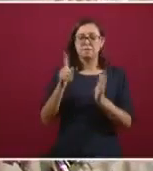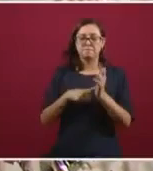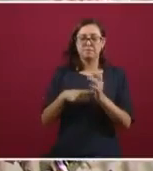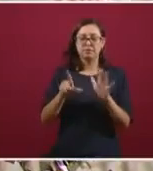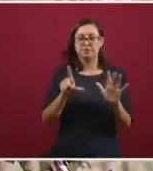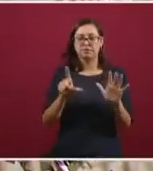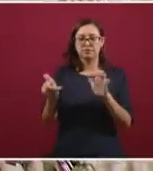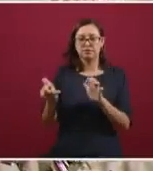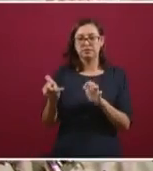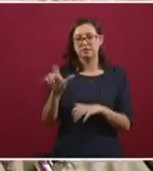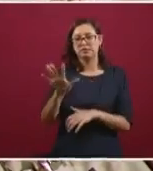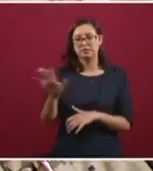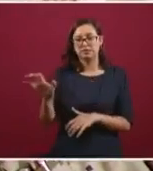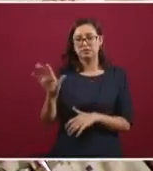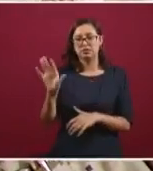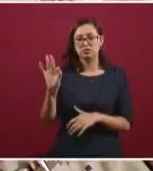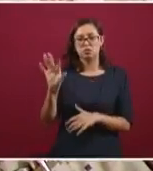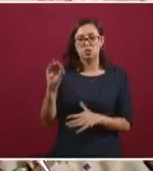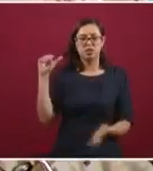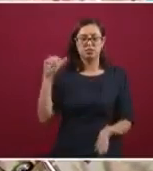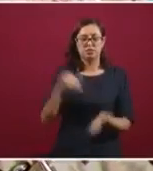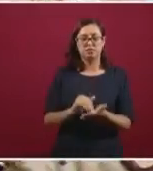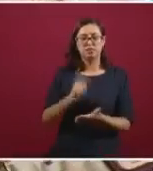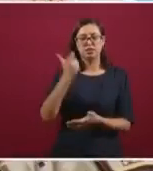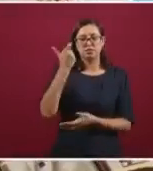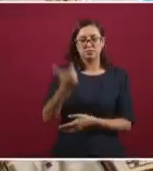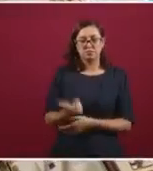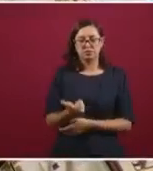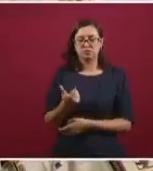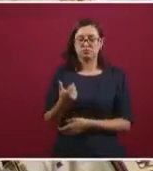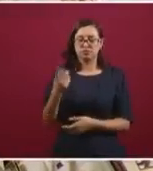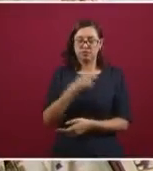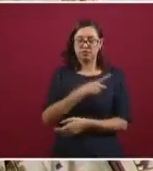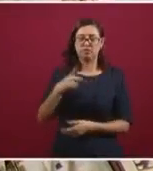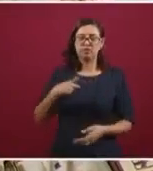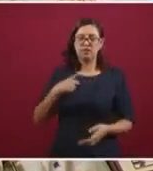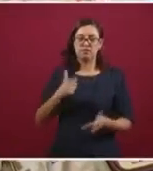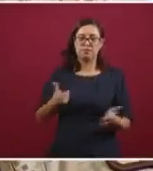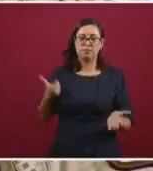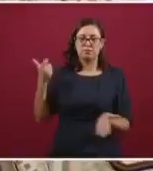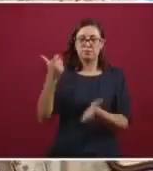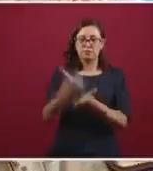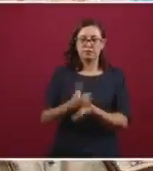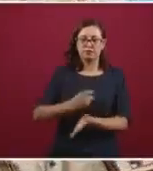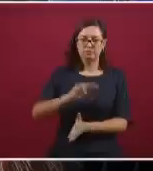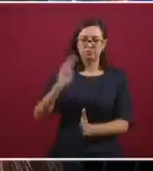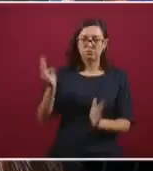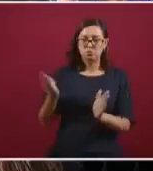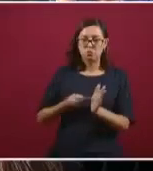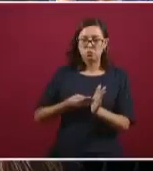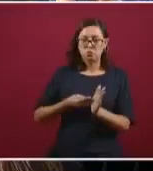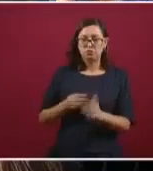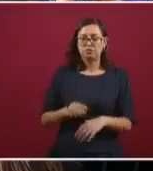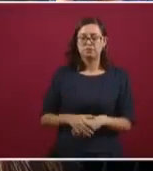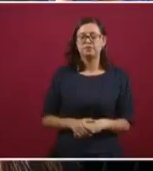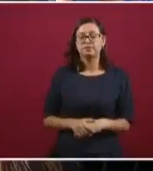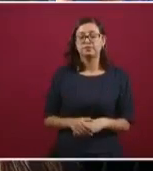1.700 a 540 mil pesos lo que corresponde de sanción. En el caso de Fuerzas